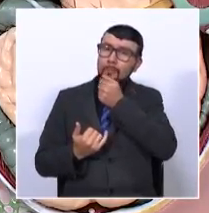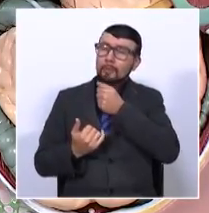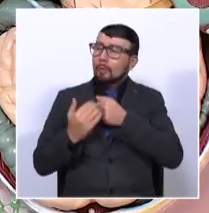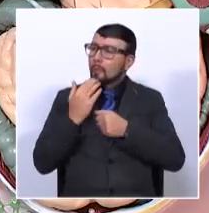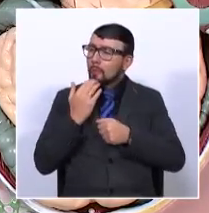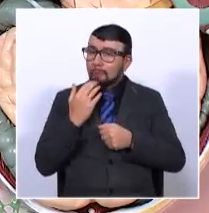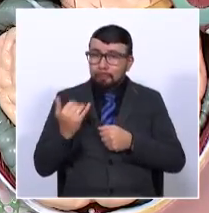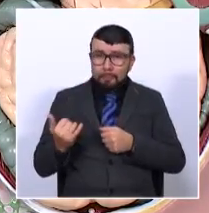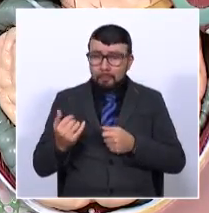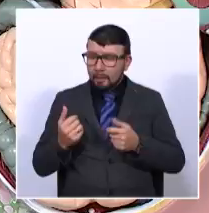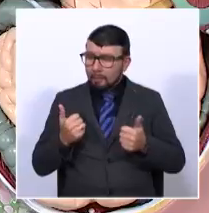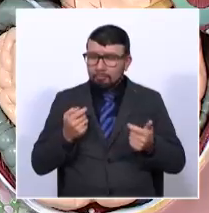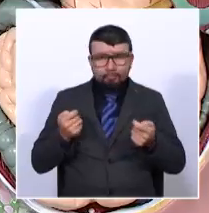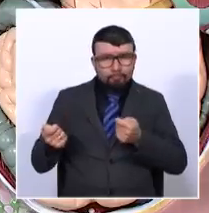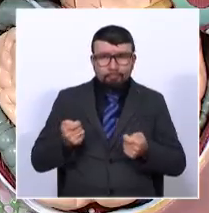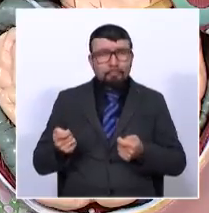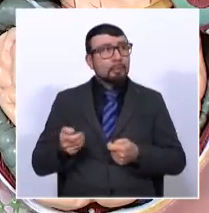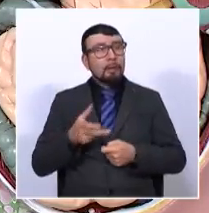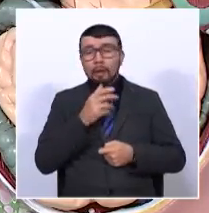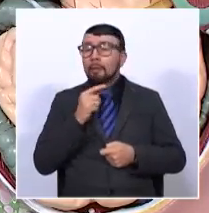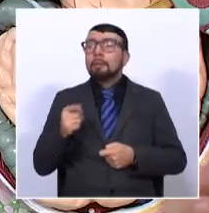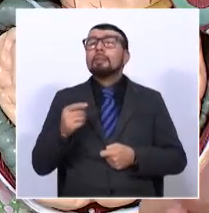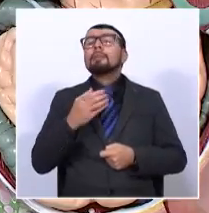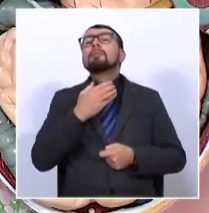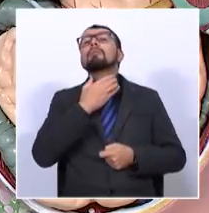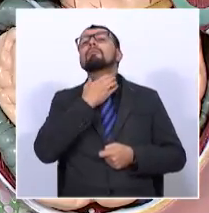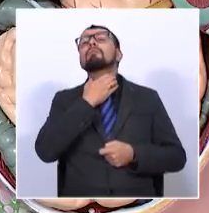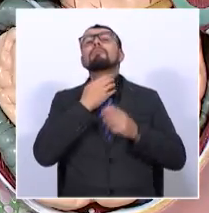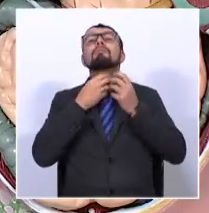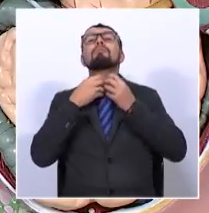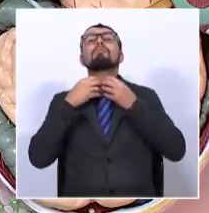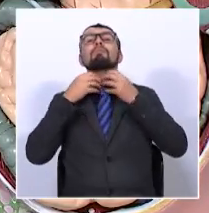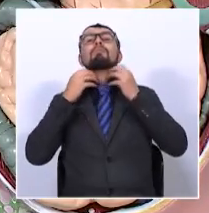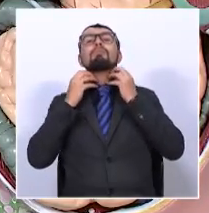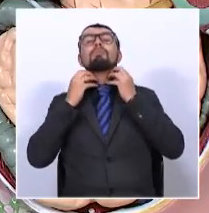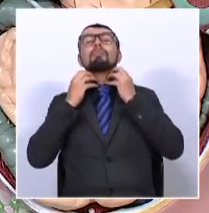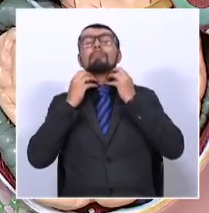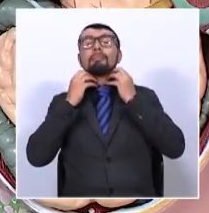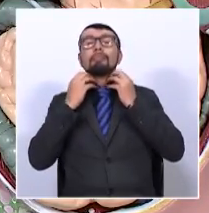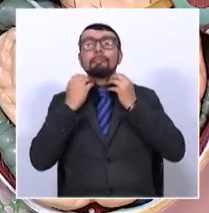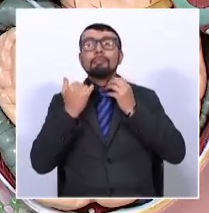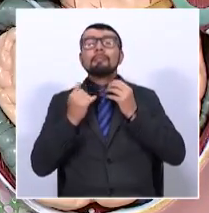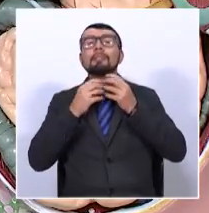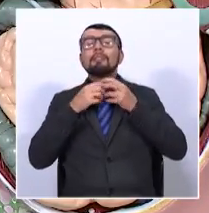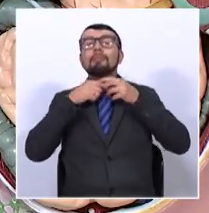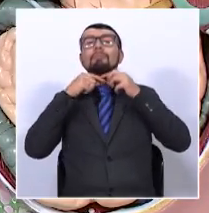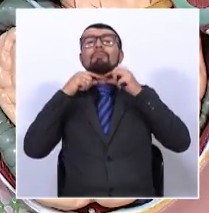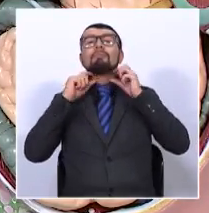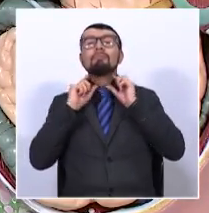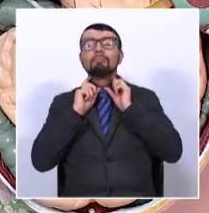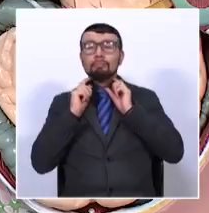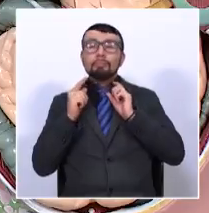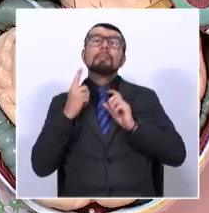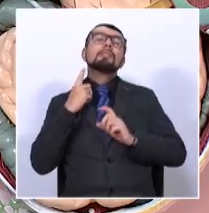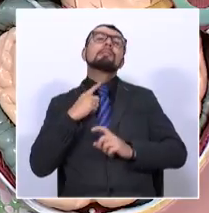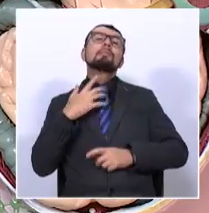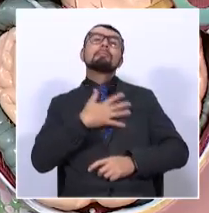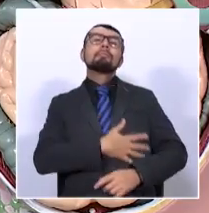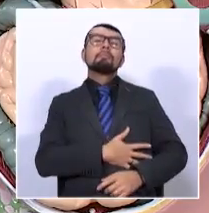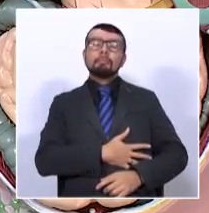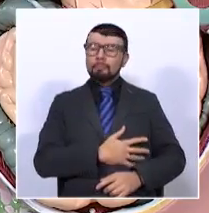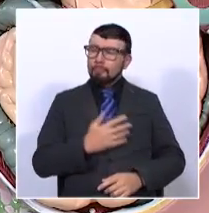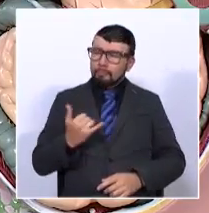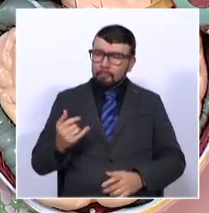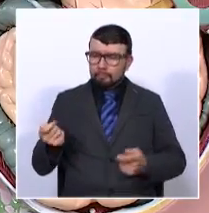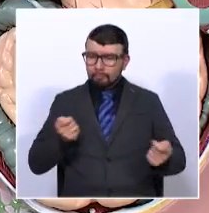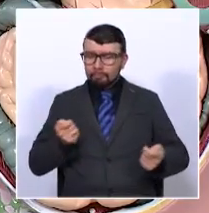o al... Sí, es una glándula que está a nivel del cuello, por delante de los cartílagos, y es la que